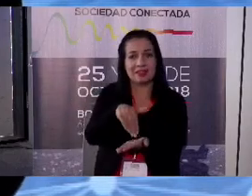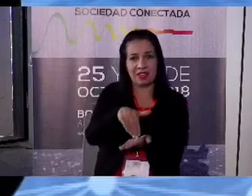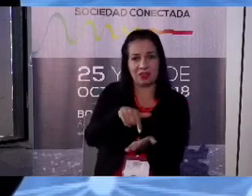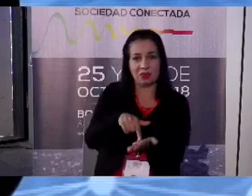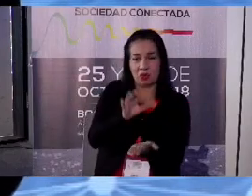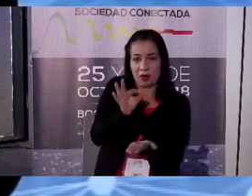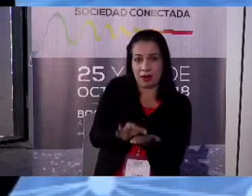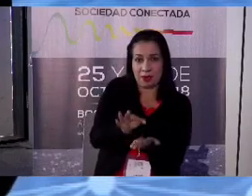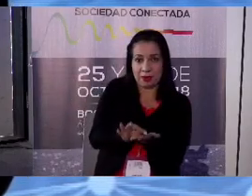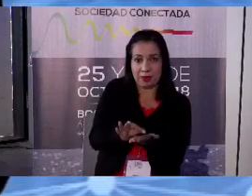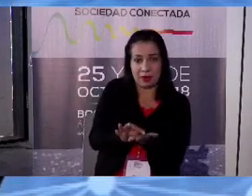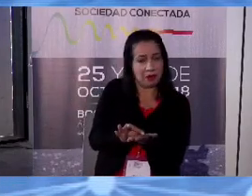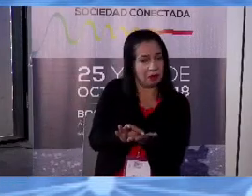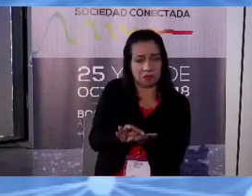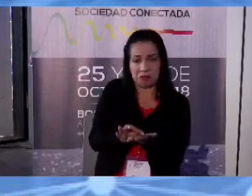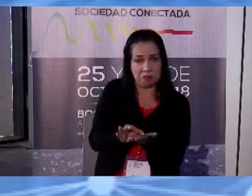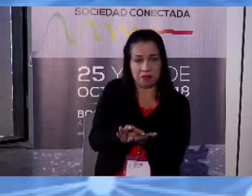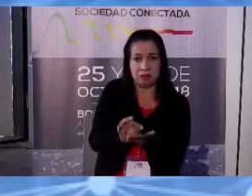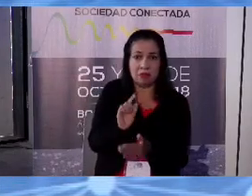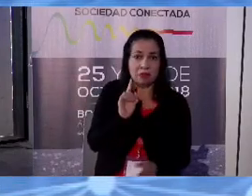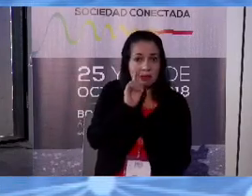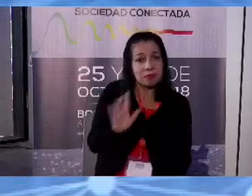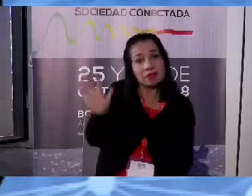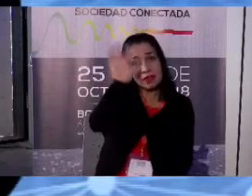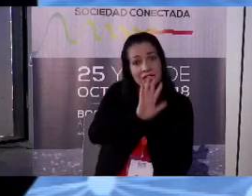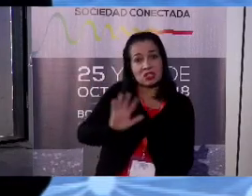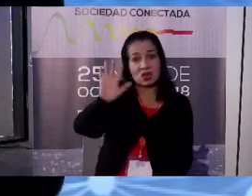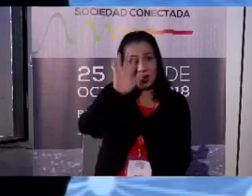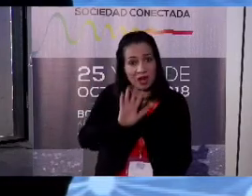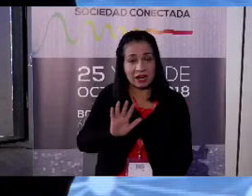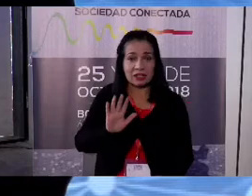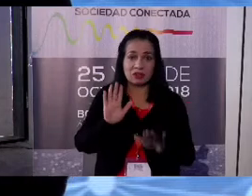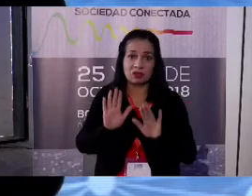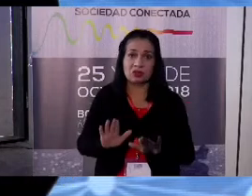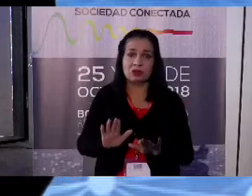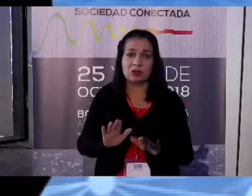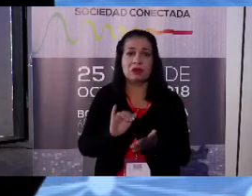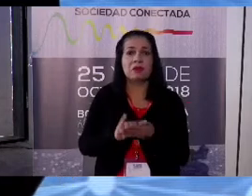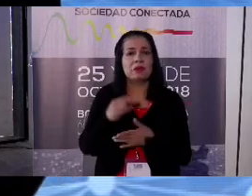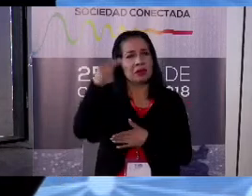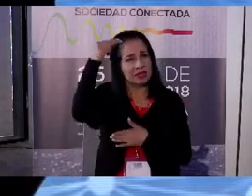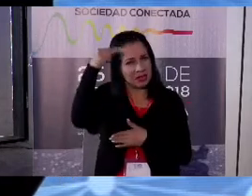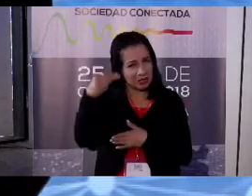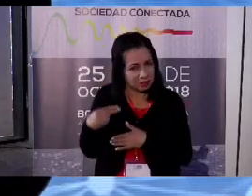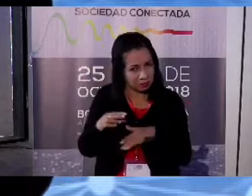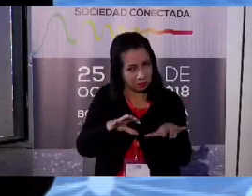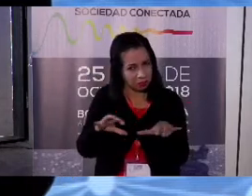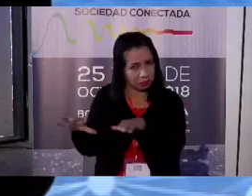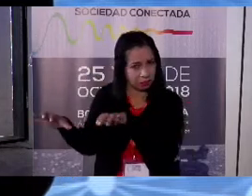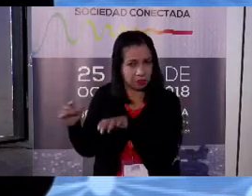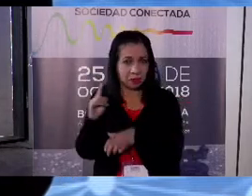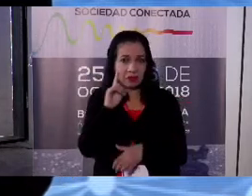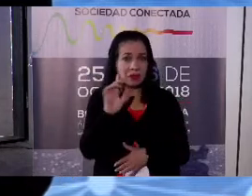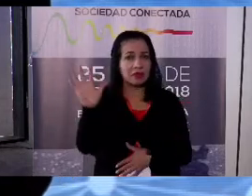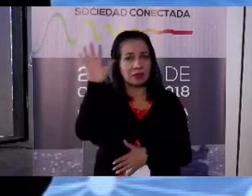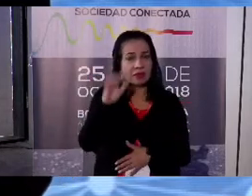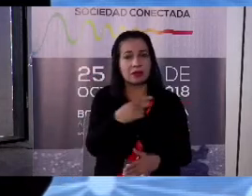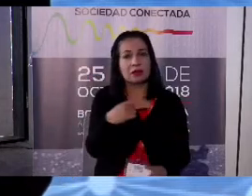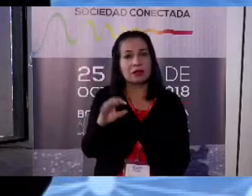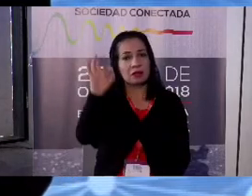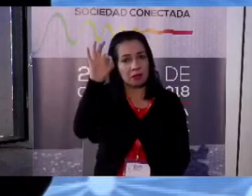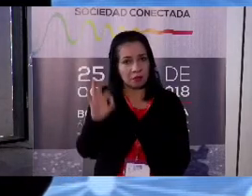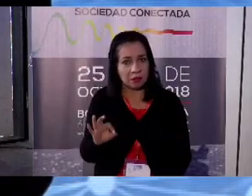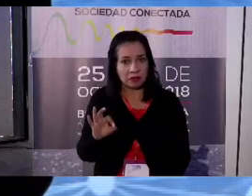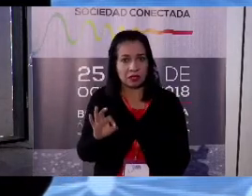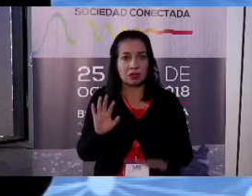es a nivel nacional historia clínica electrónica nacional en el 100% de los prestadores